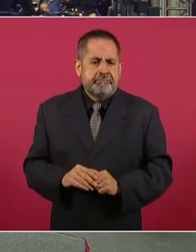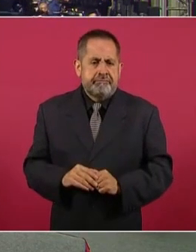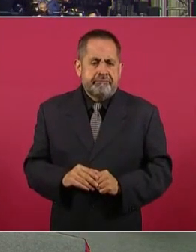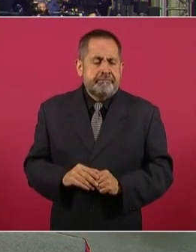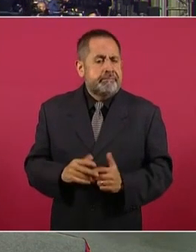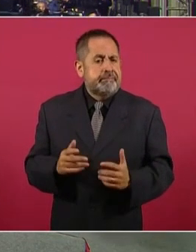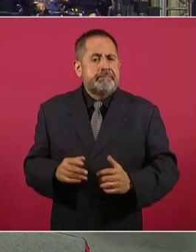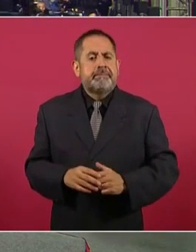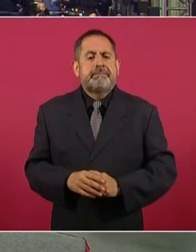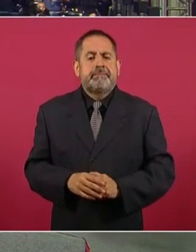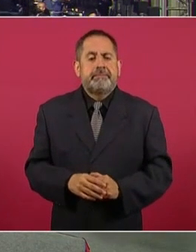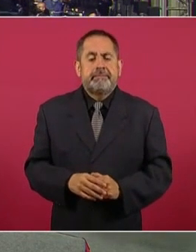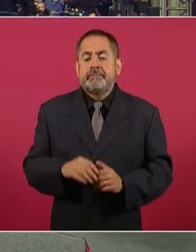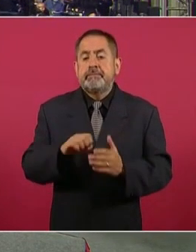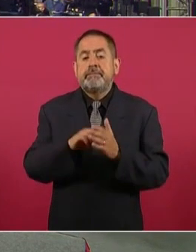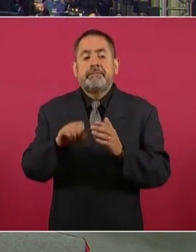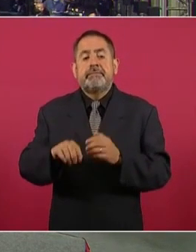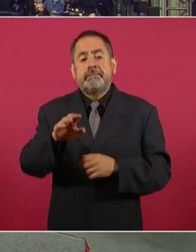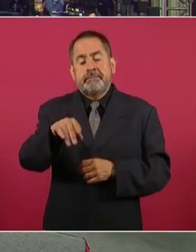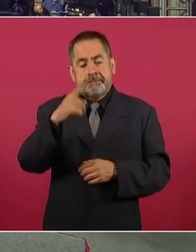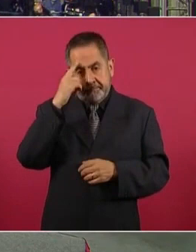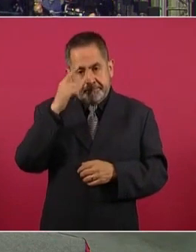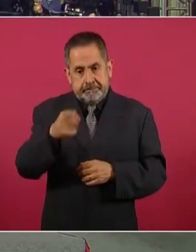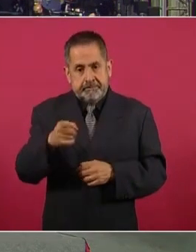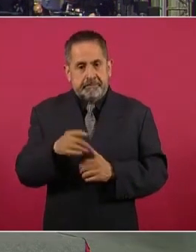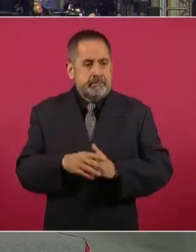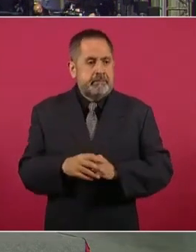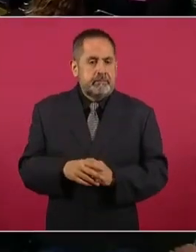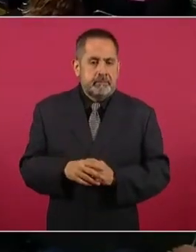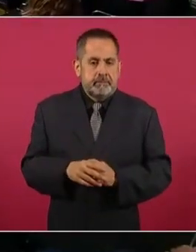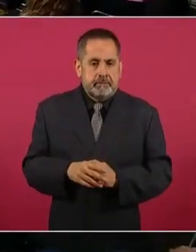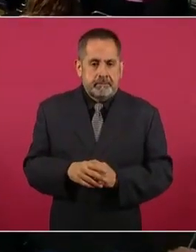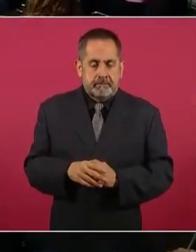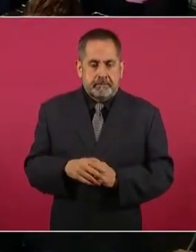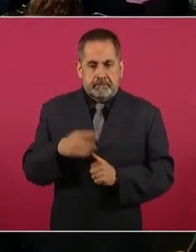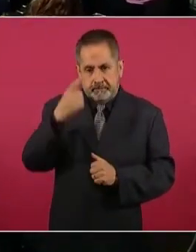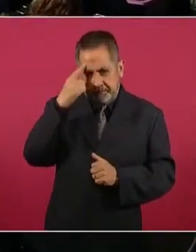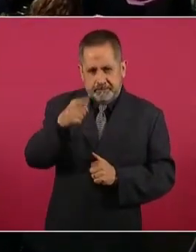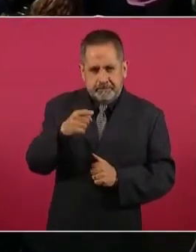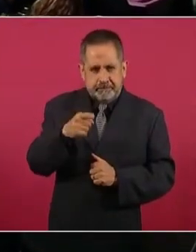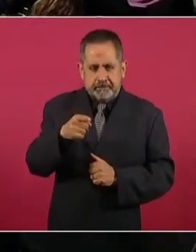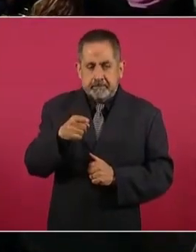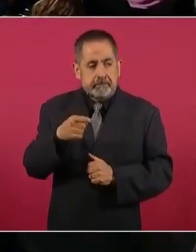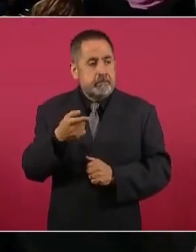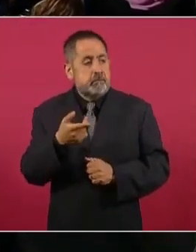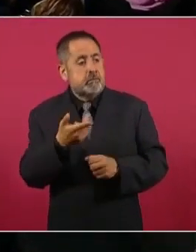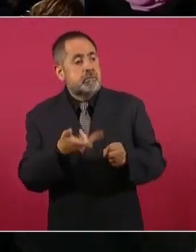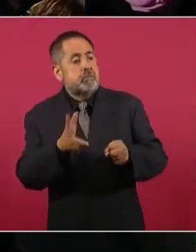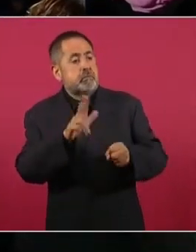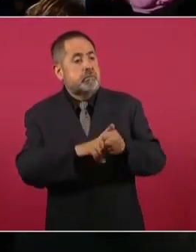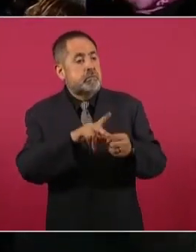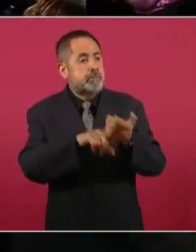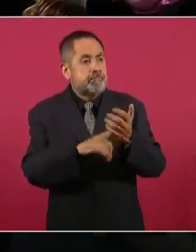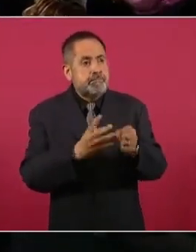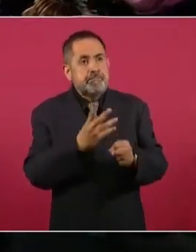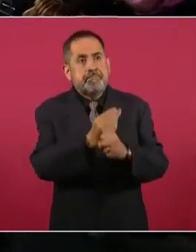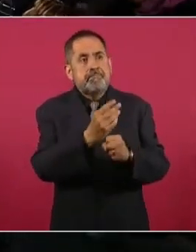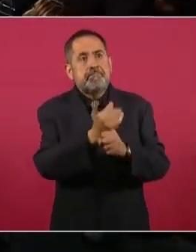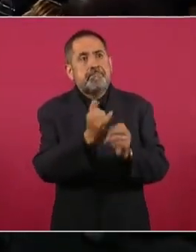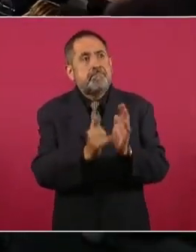complejo. Por ejemplo, la rehabilitación de centros de salud, de